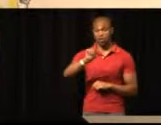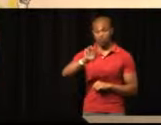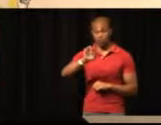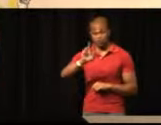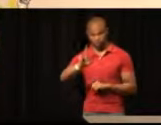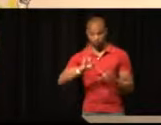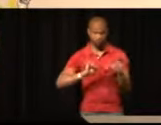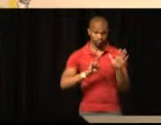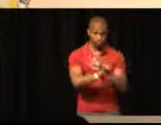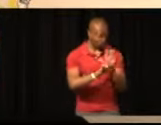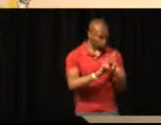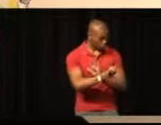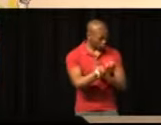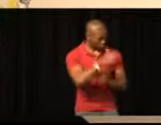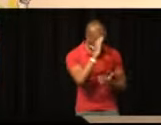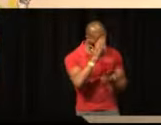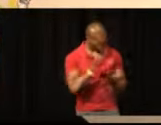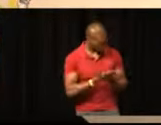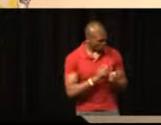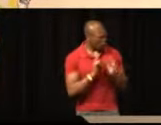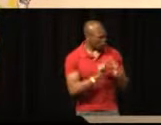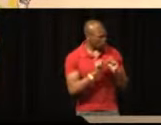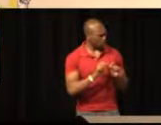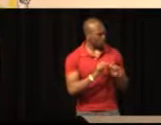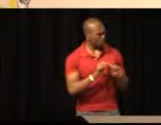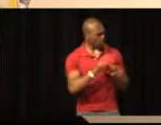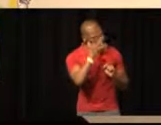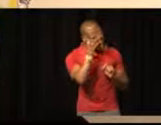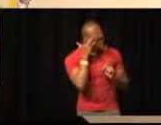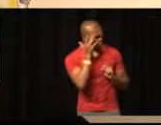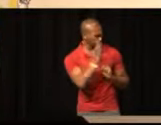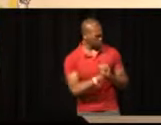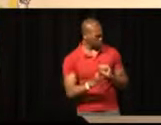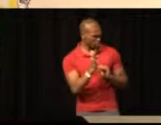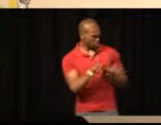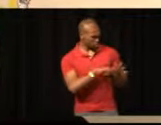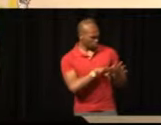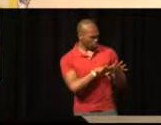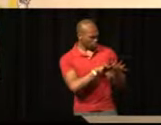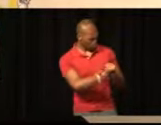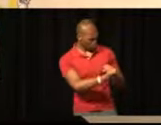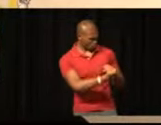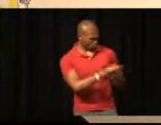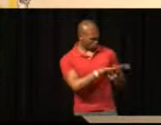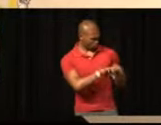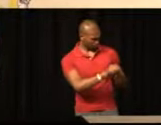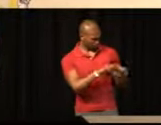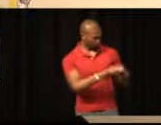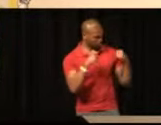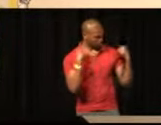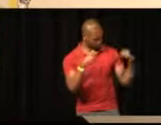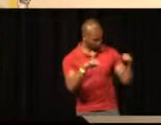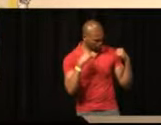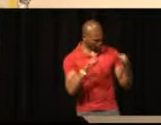Y pregunta, ¿usted cree que los graduados o